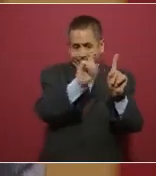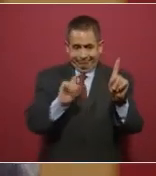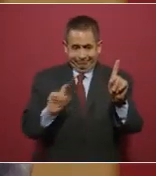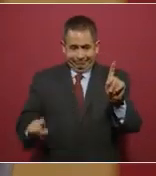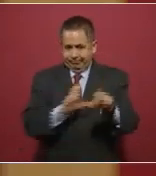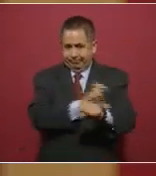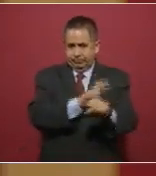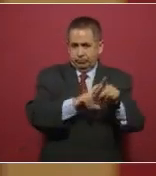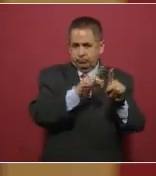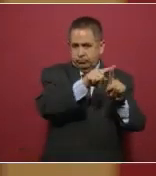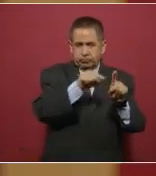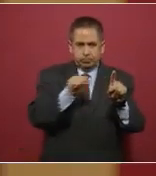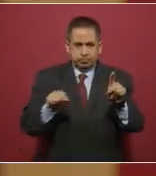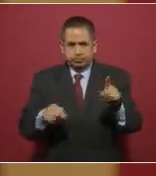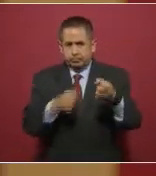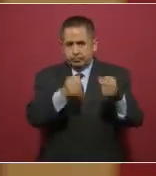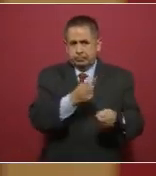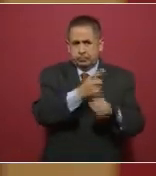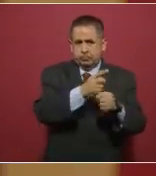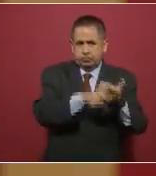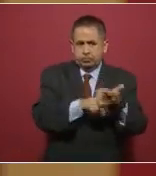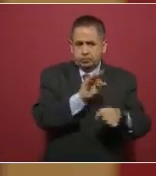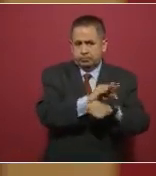coordinaciones para la seguridad pública.